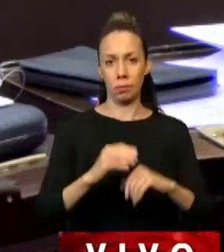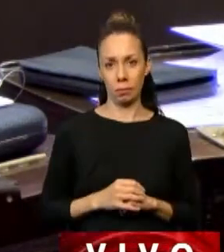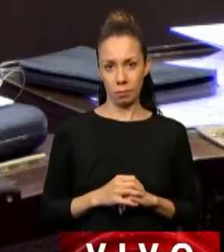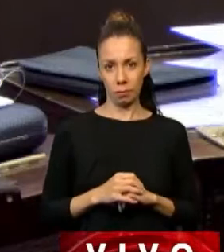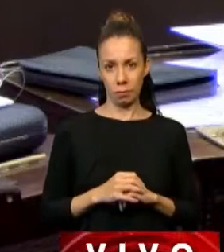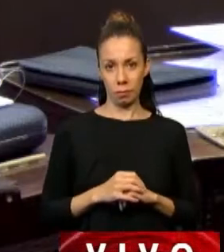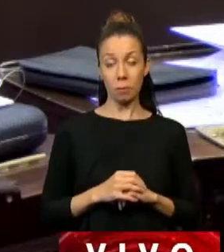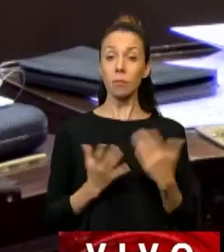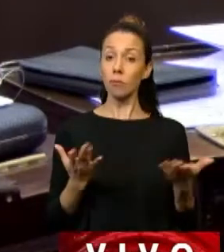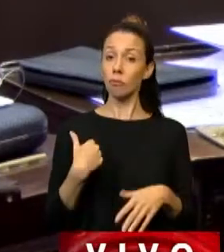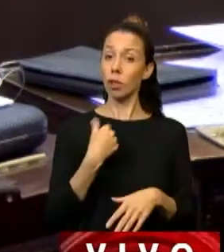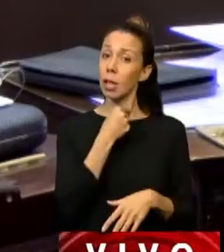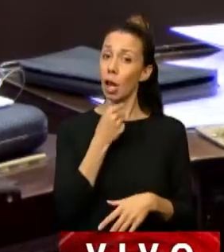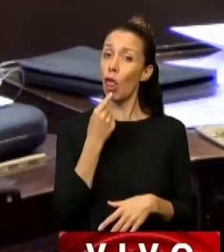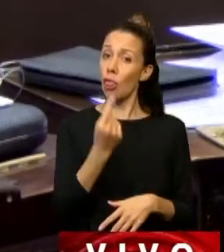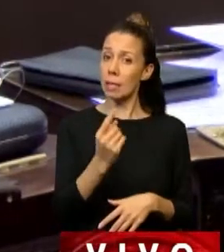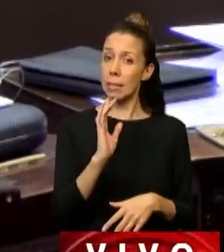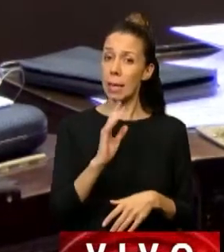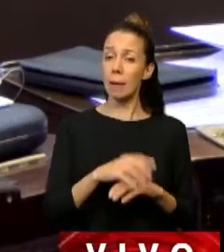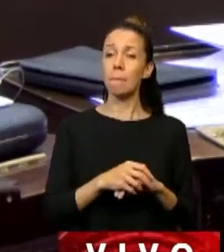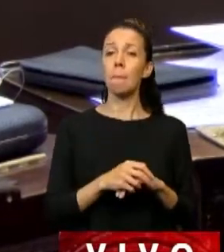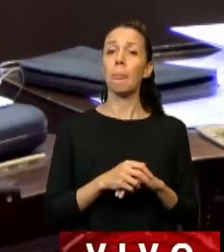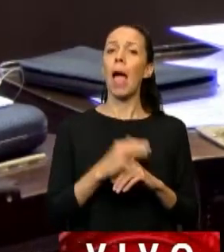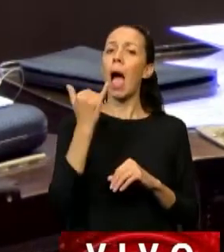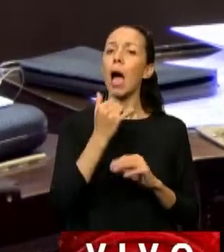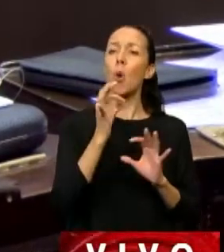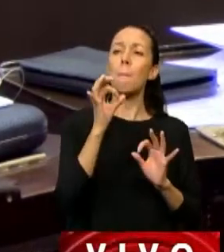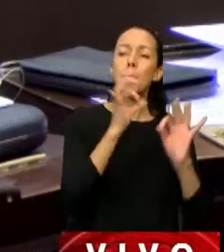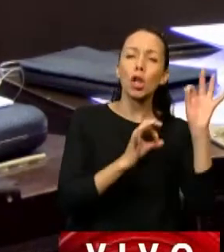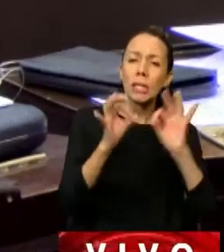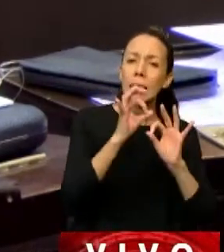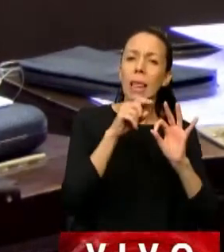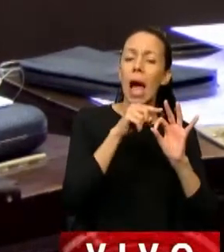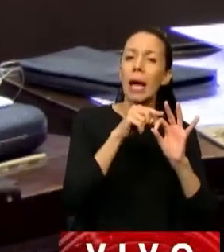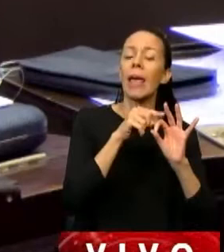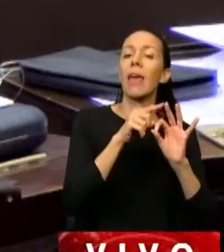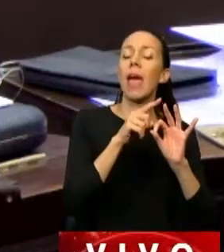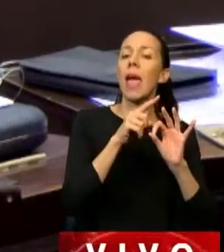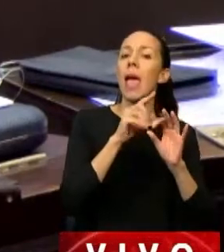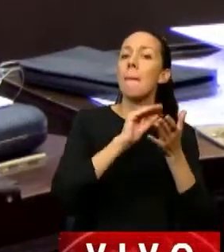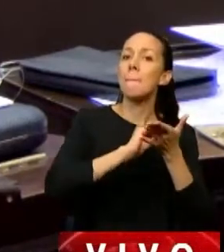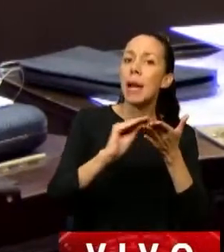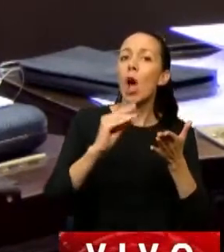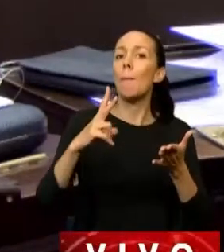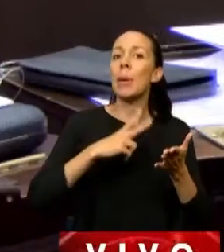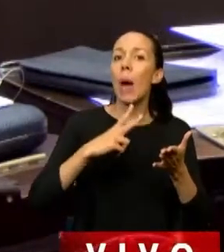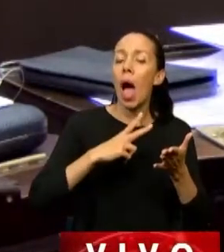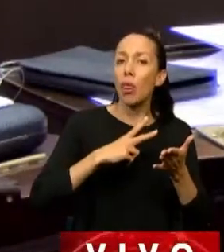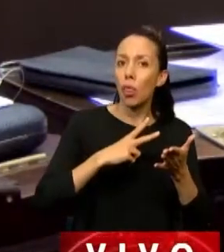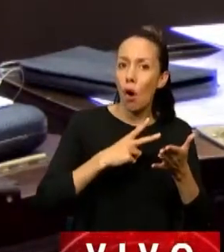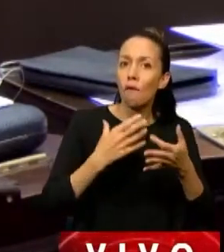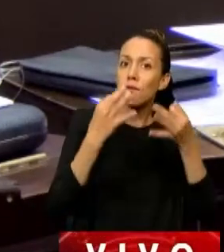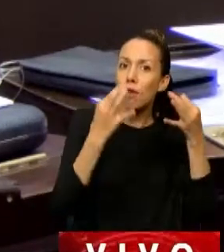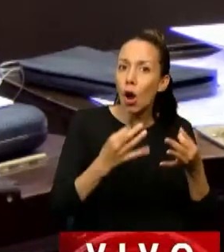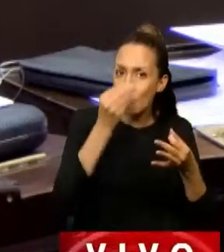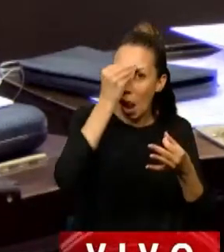que tenemos una cifra porcentual de incremento del empleo privado formal que es el